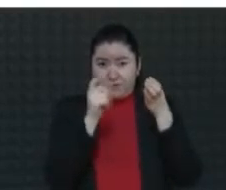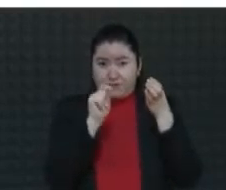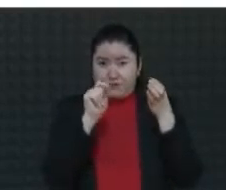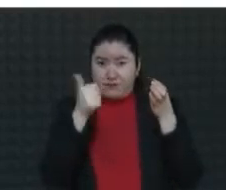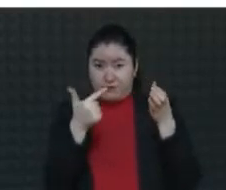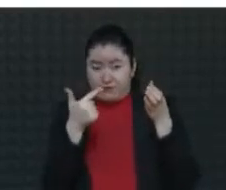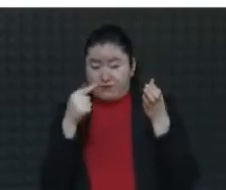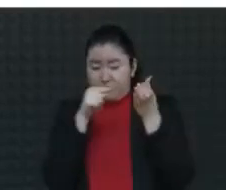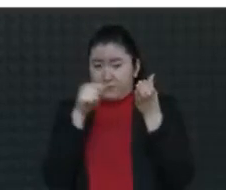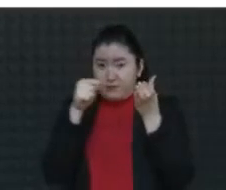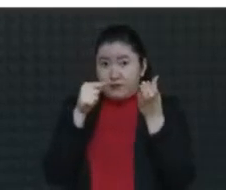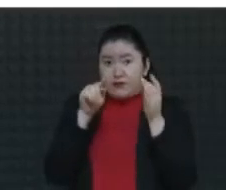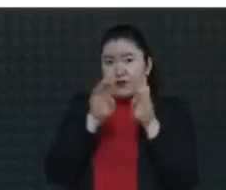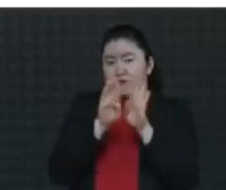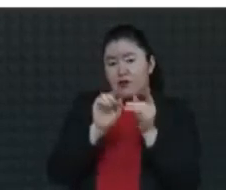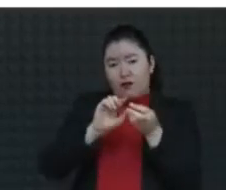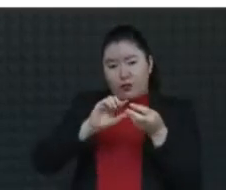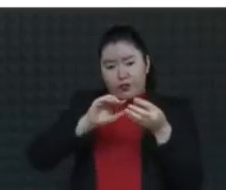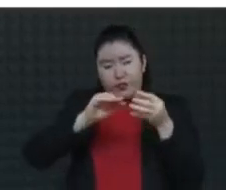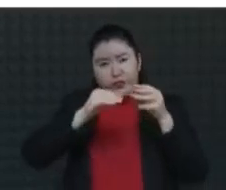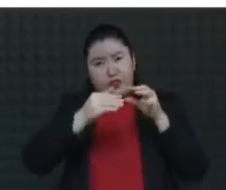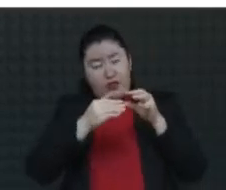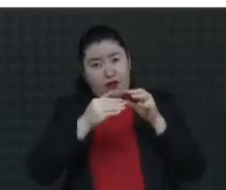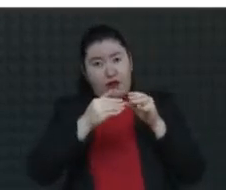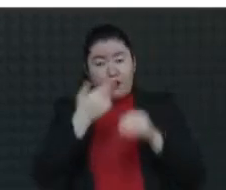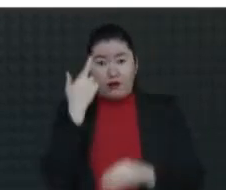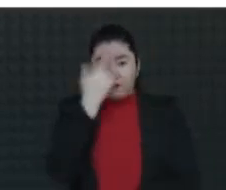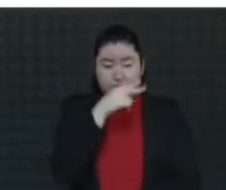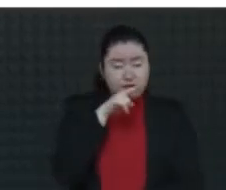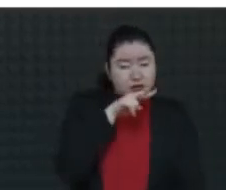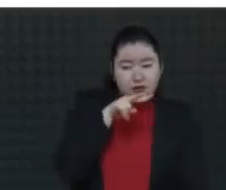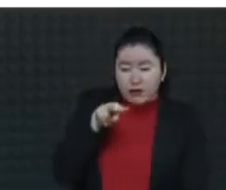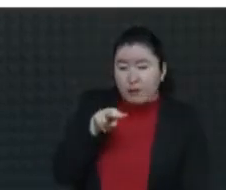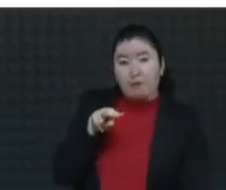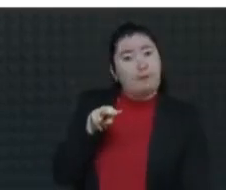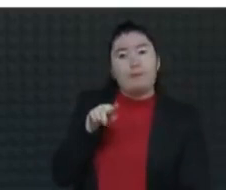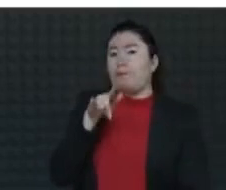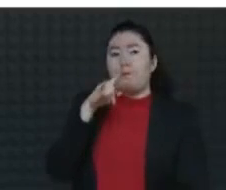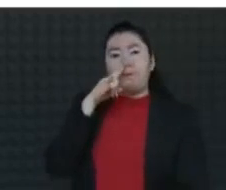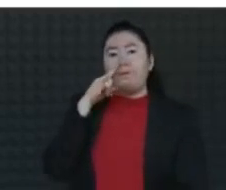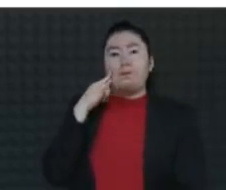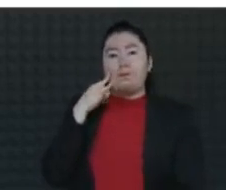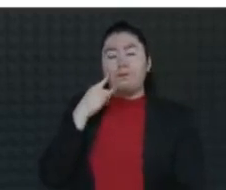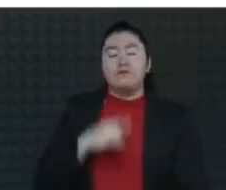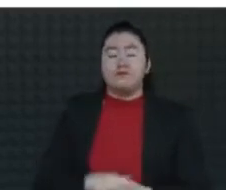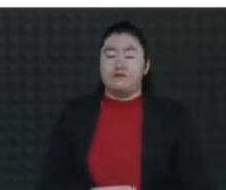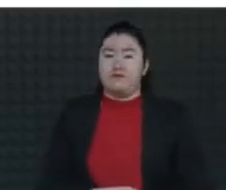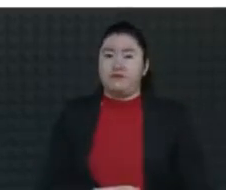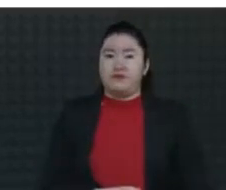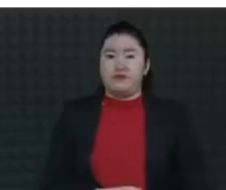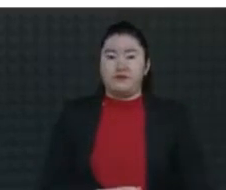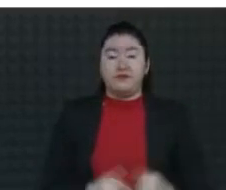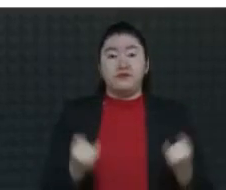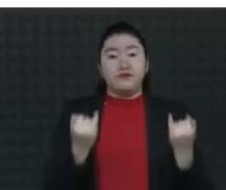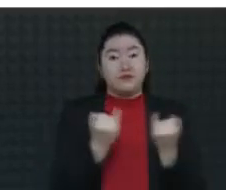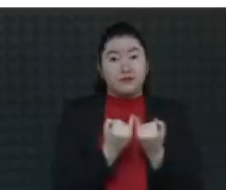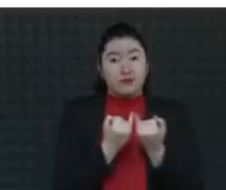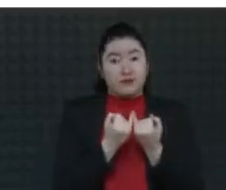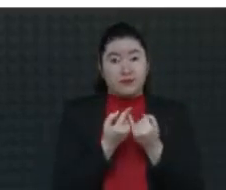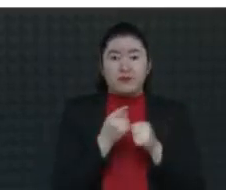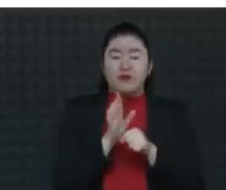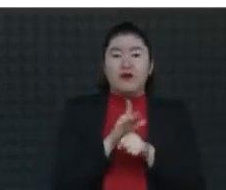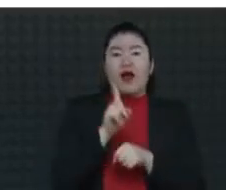Esta deflexión no era detectable en una inspección visual simple. Se identificó una progresión en la mancha de